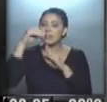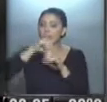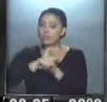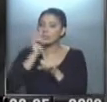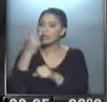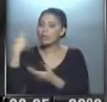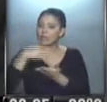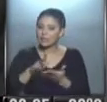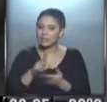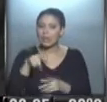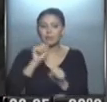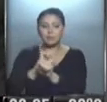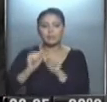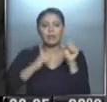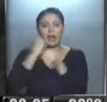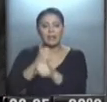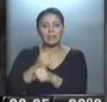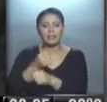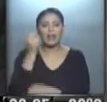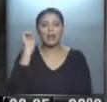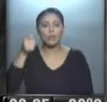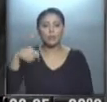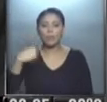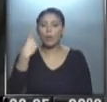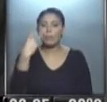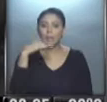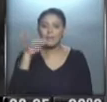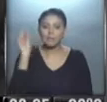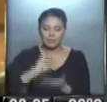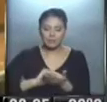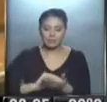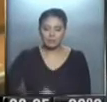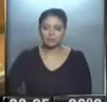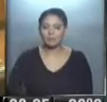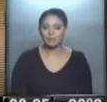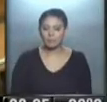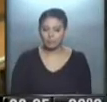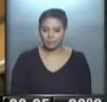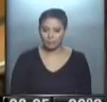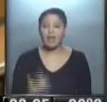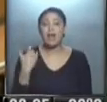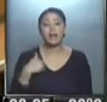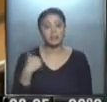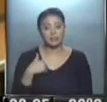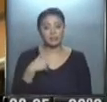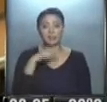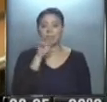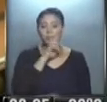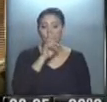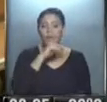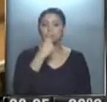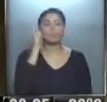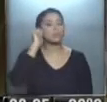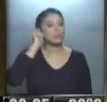detenidos hasta el comienzo del juicio. Esto será dentro de un mes y medio. La argentina Camila Speciale, de